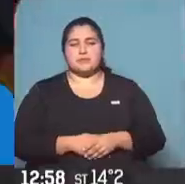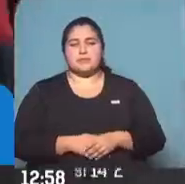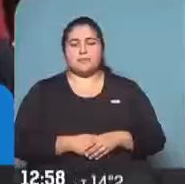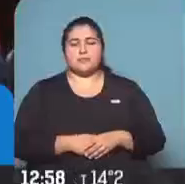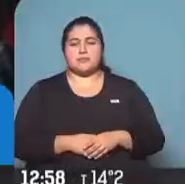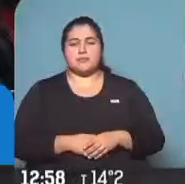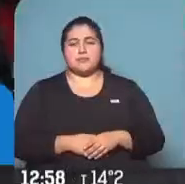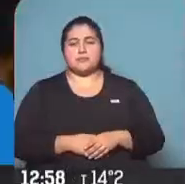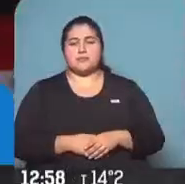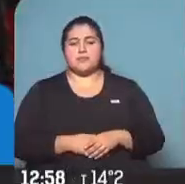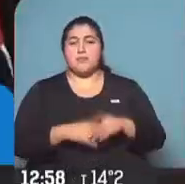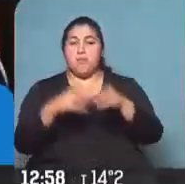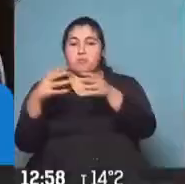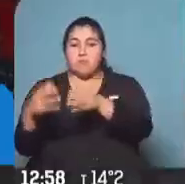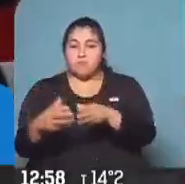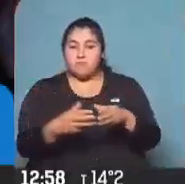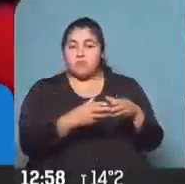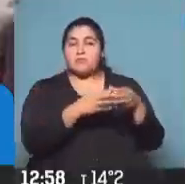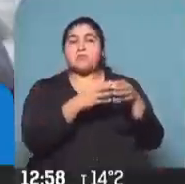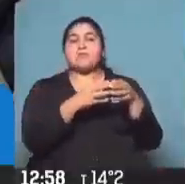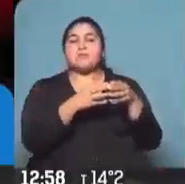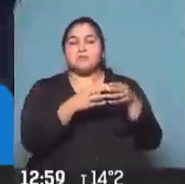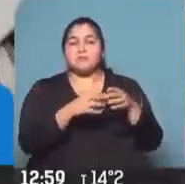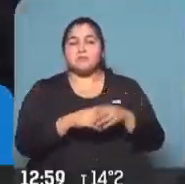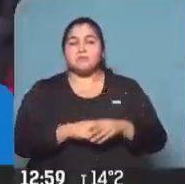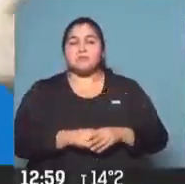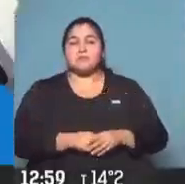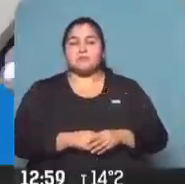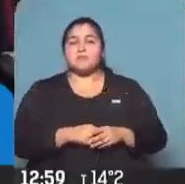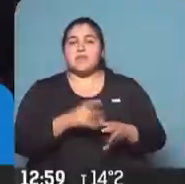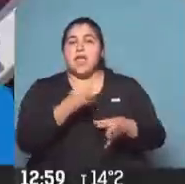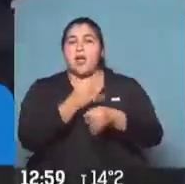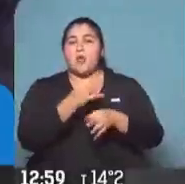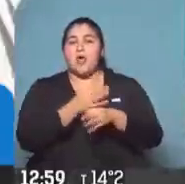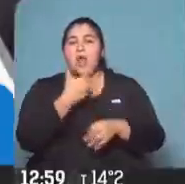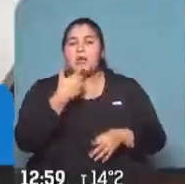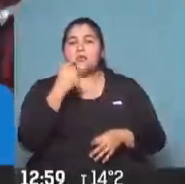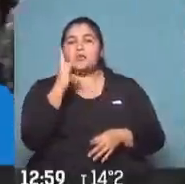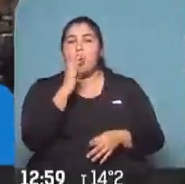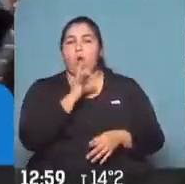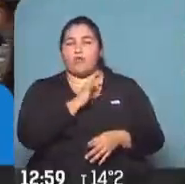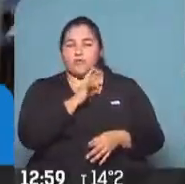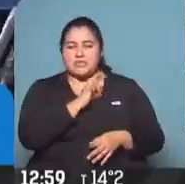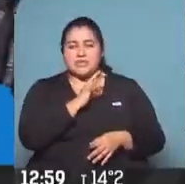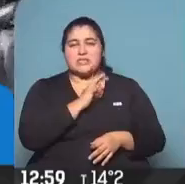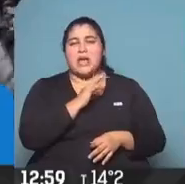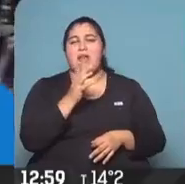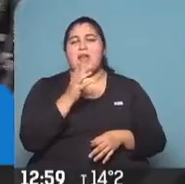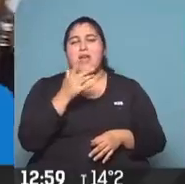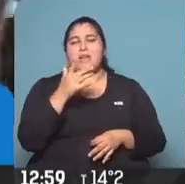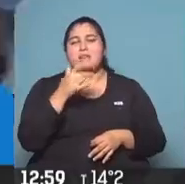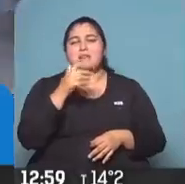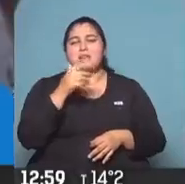se aproxima al barco de autoridades la escuela de suboficiales del ejército sargento cabral